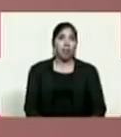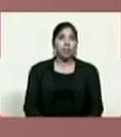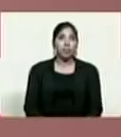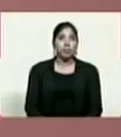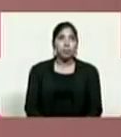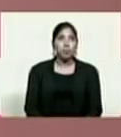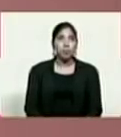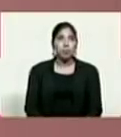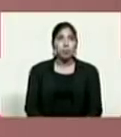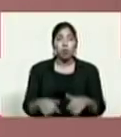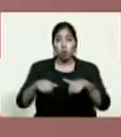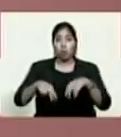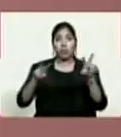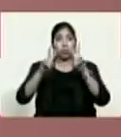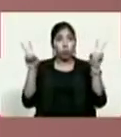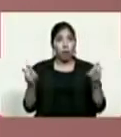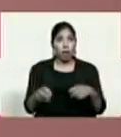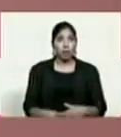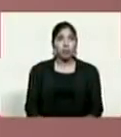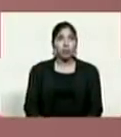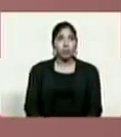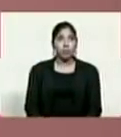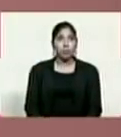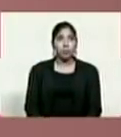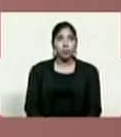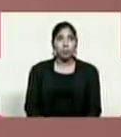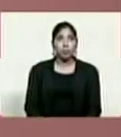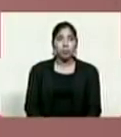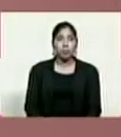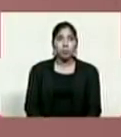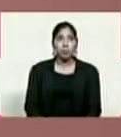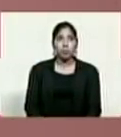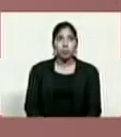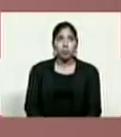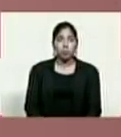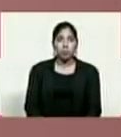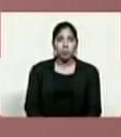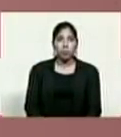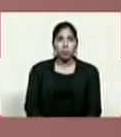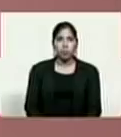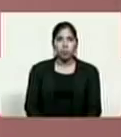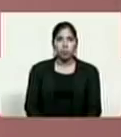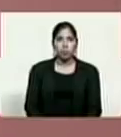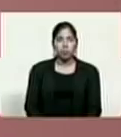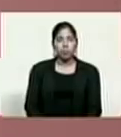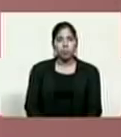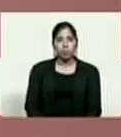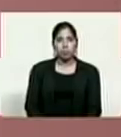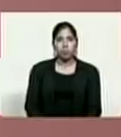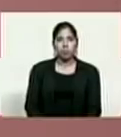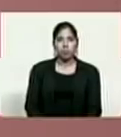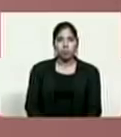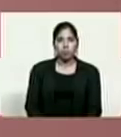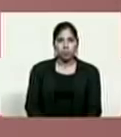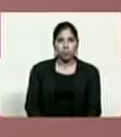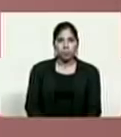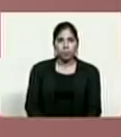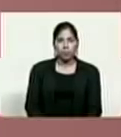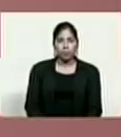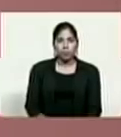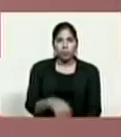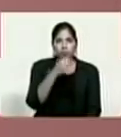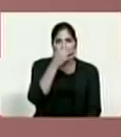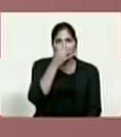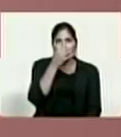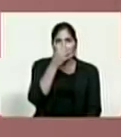Los titulares de hoy ya los tenían, como los titulares del domingo 24 de enero, a los que